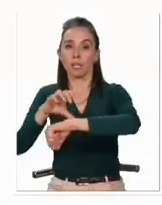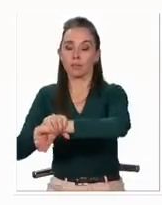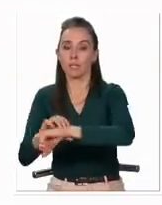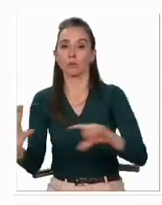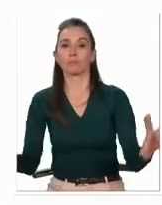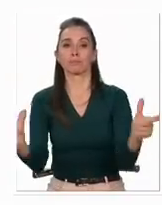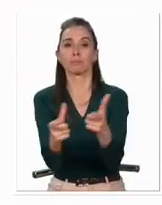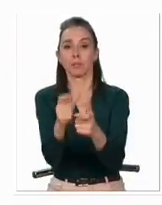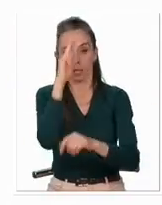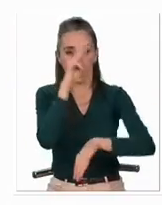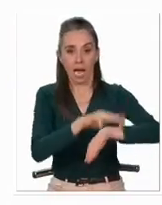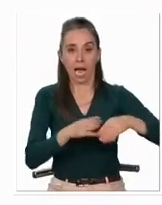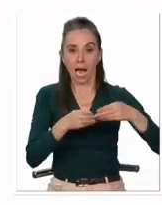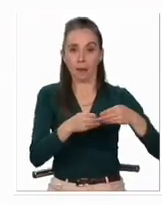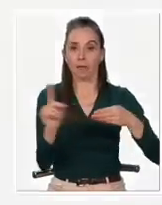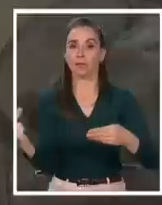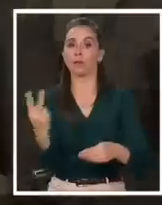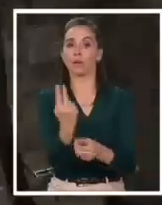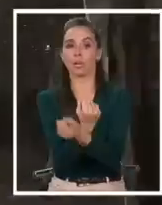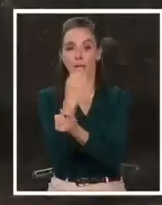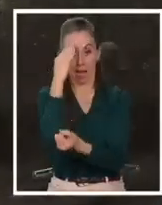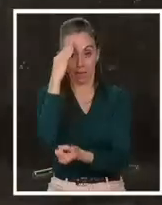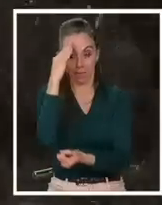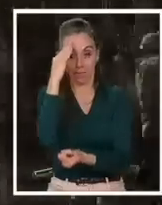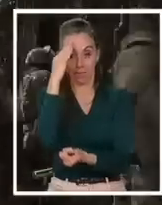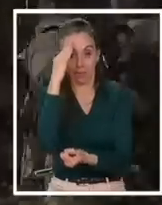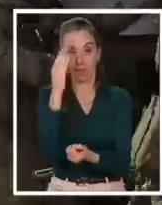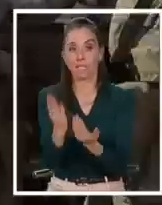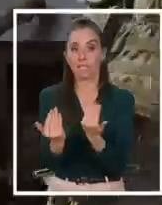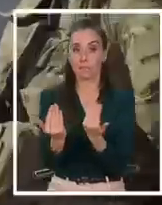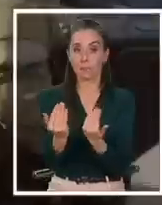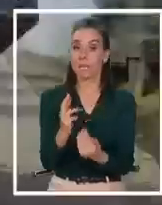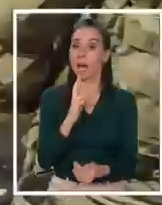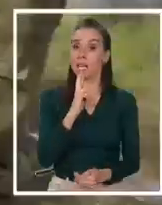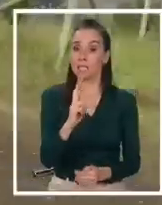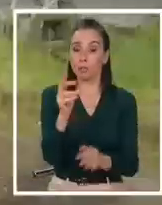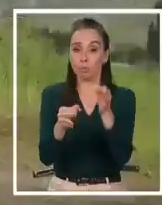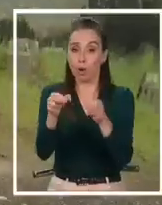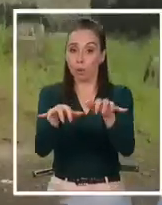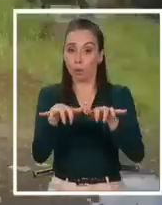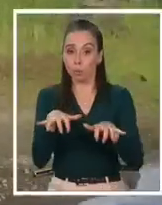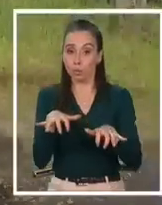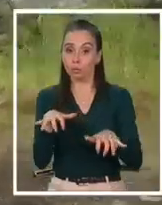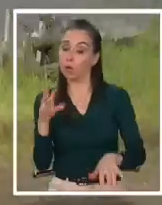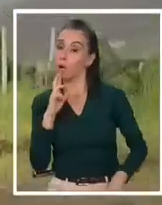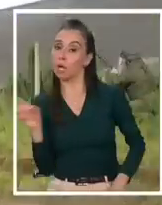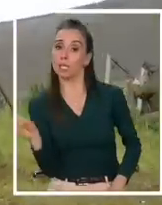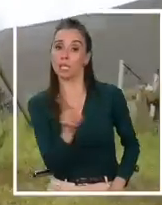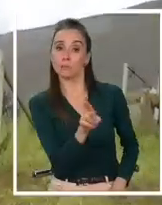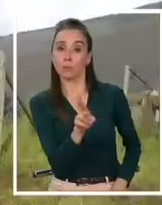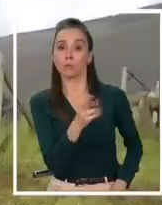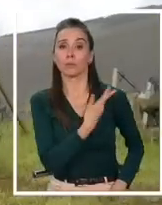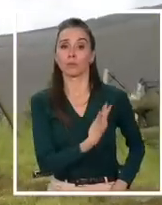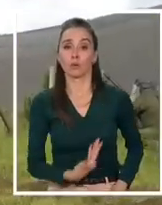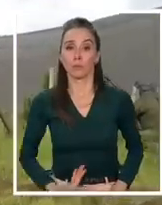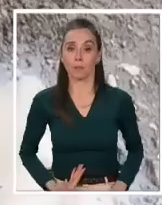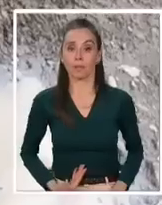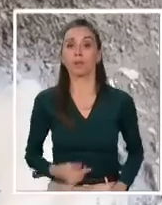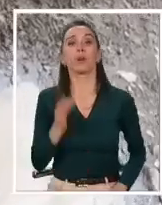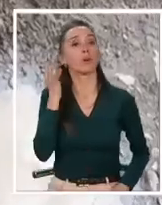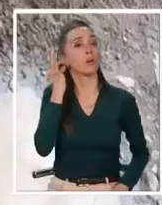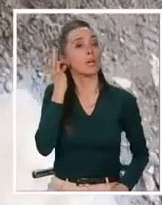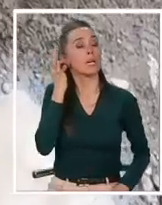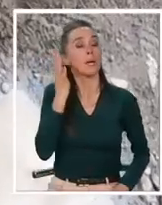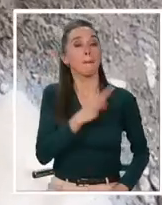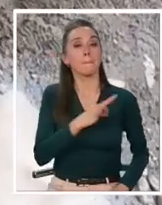detenidas por personal de la Armada y entregada a Carabineros. Cuando aún se esperaba un resultado en la audiencia, hubo una reacción desde el gobierno. Esperamos